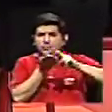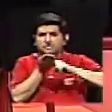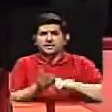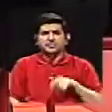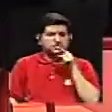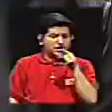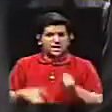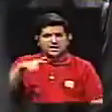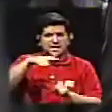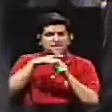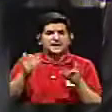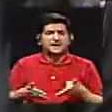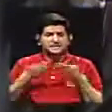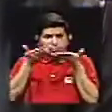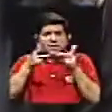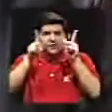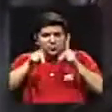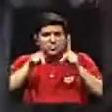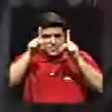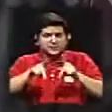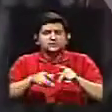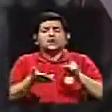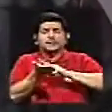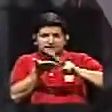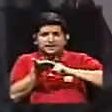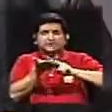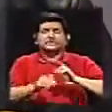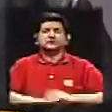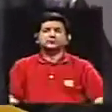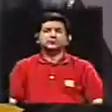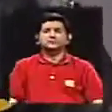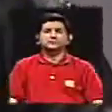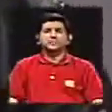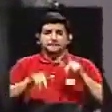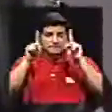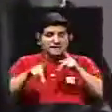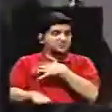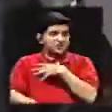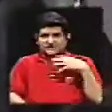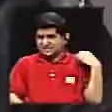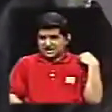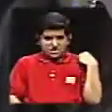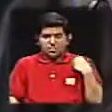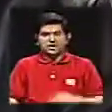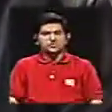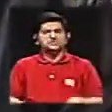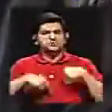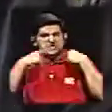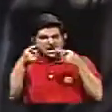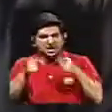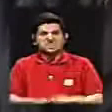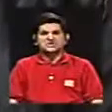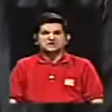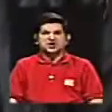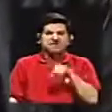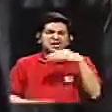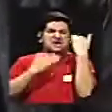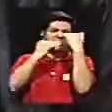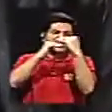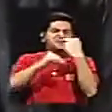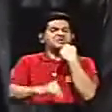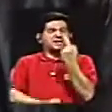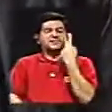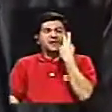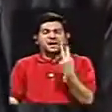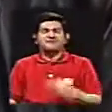acá, aportado por gente de Liberación Nacional. Uh-huh. Sí, gente que no le gusta que lo lleven y que lo encasillen y que le digan,